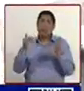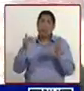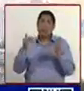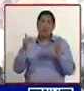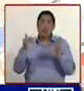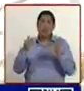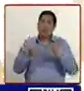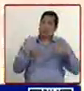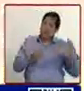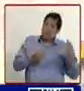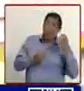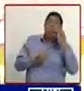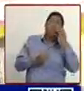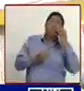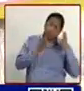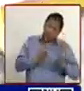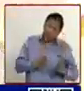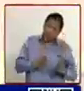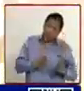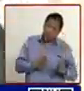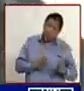la contraparte, que es